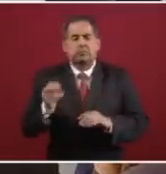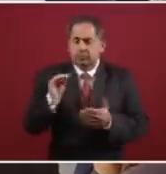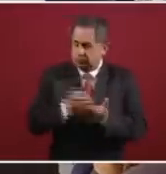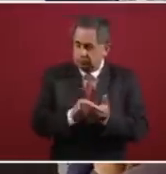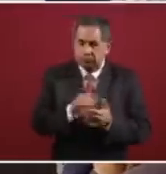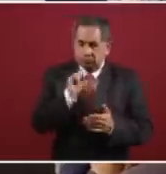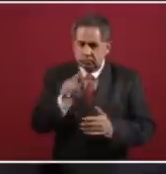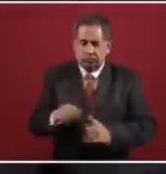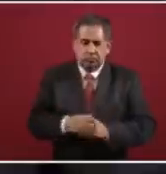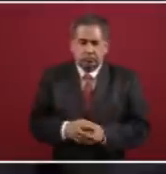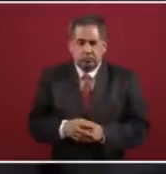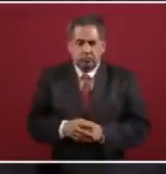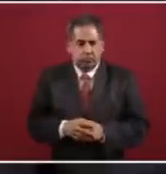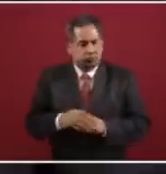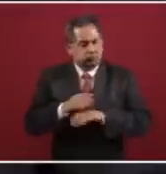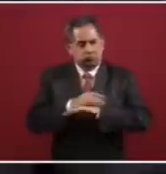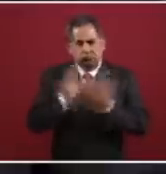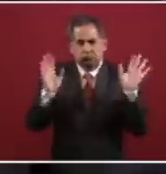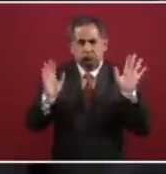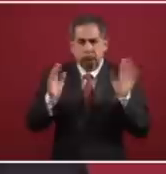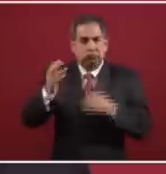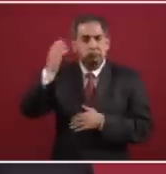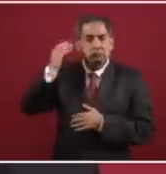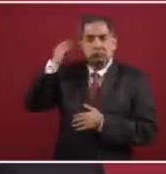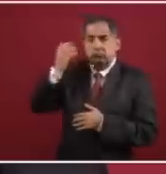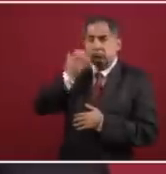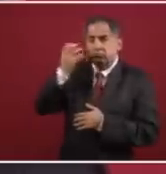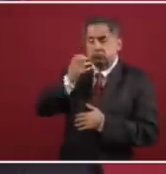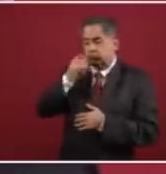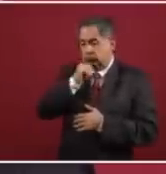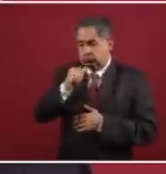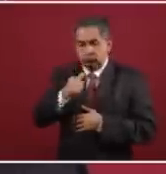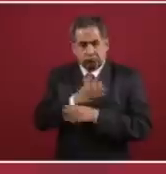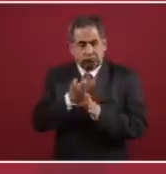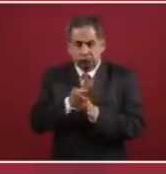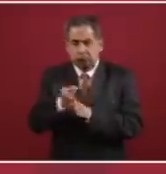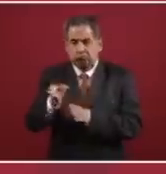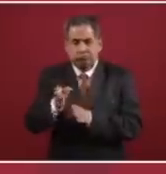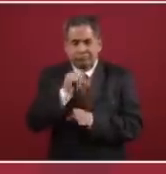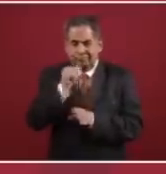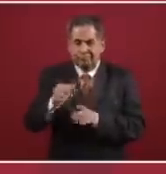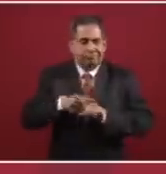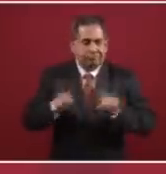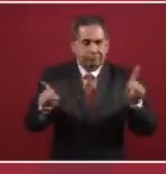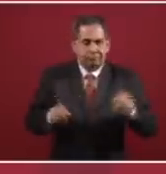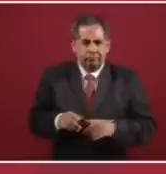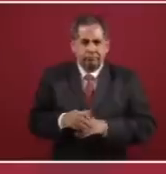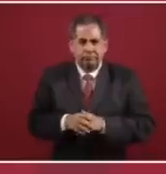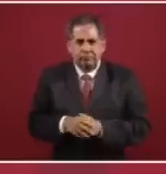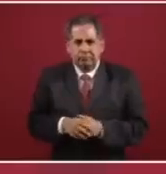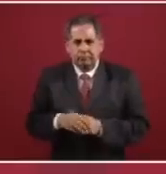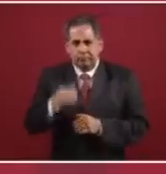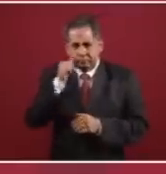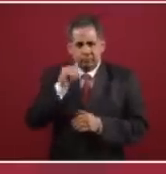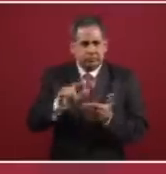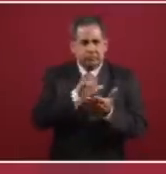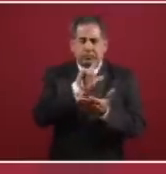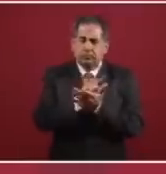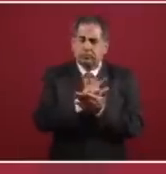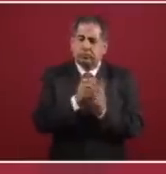Eso es heterodoxo, eso no se acostumbra, porque siempre dicen los abogados, va a leyes